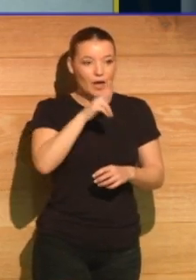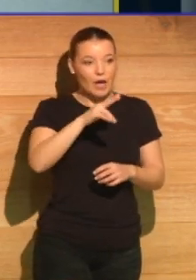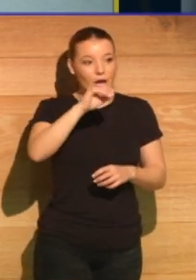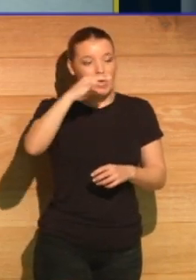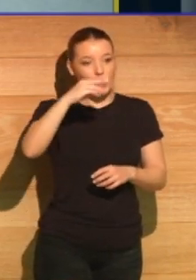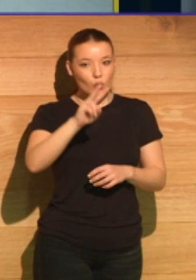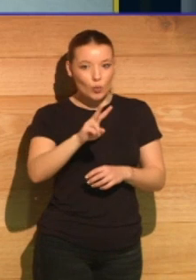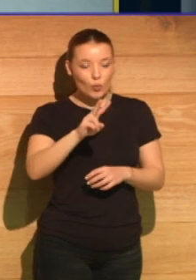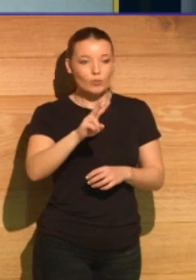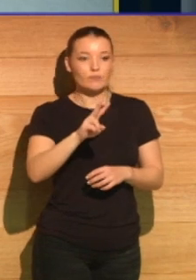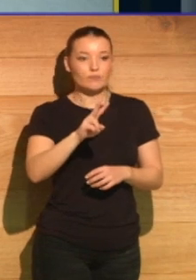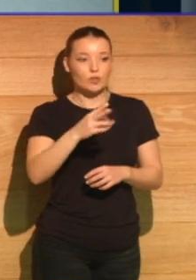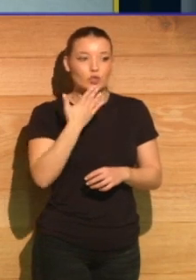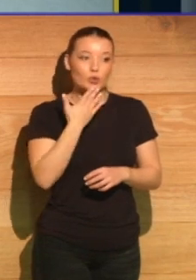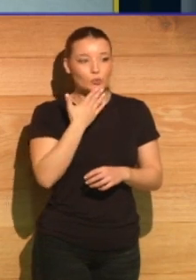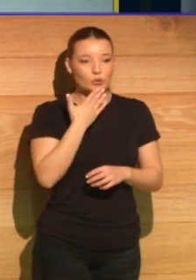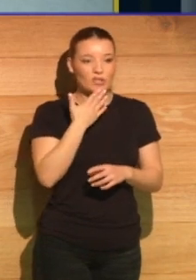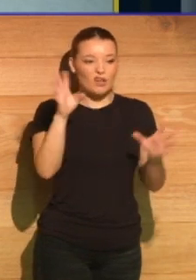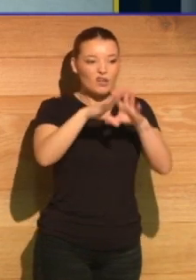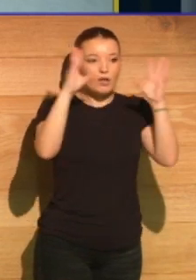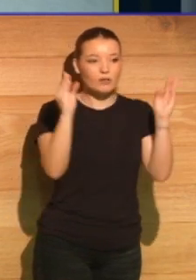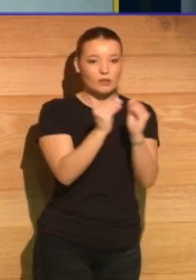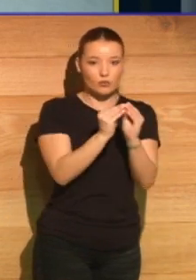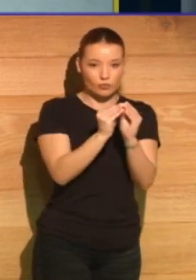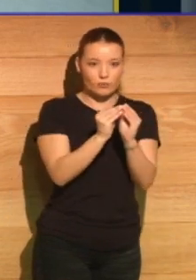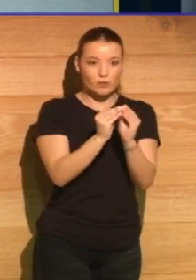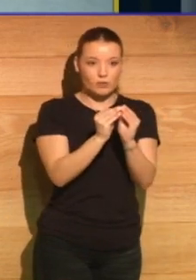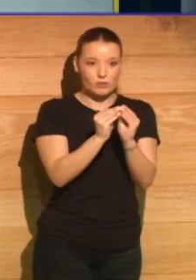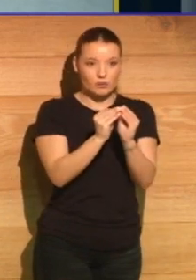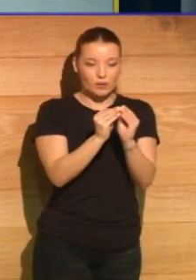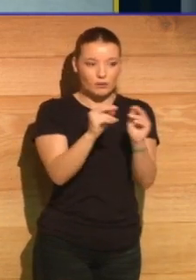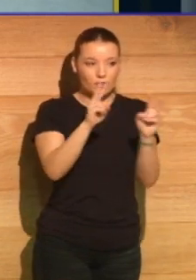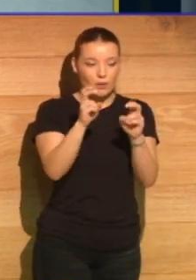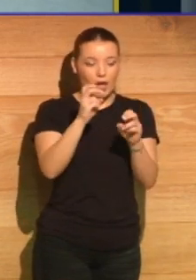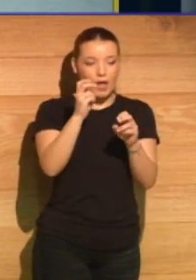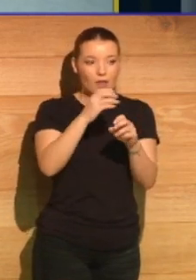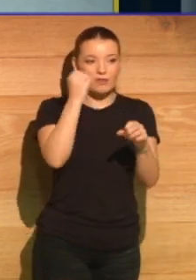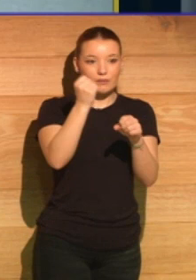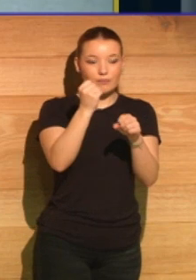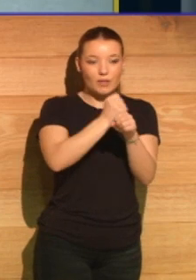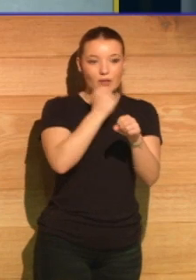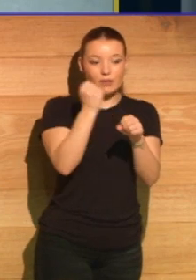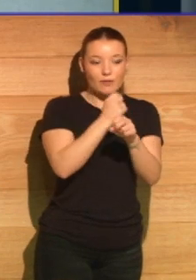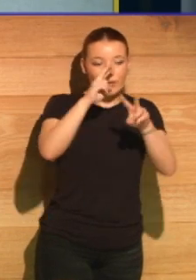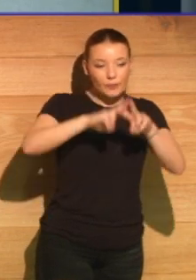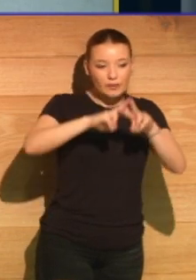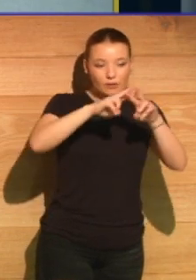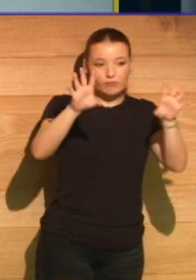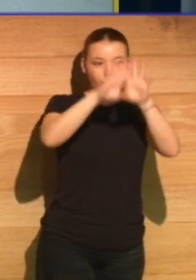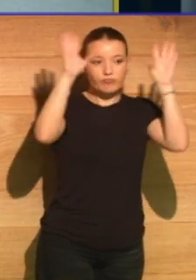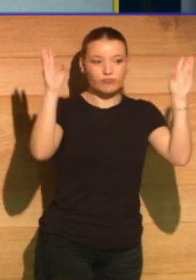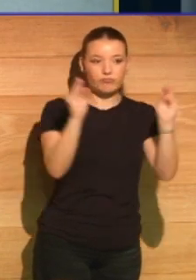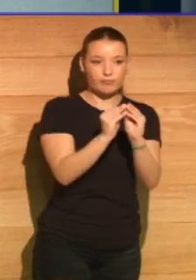tener que hacer como el resumen que se hace en un trabajo de investigación. Una vez que lo has hecho, para publicar